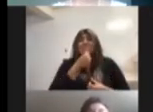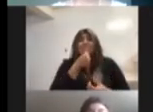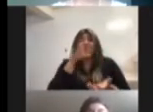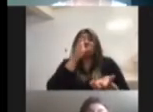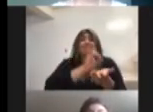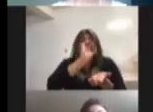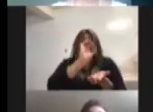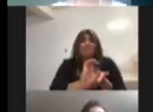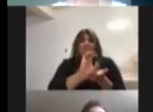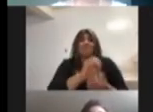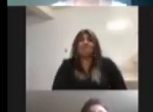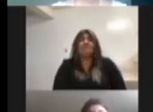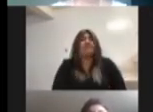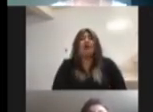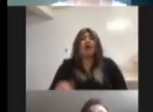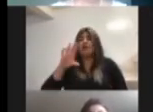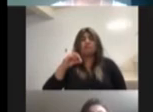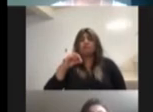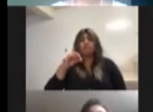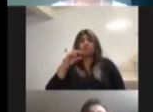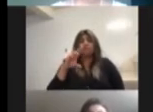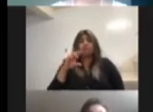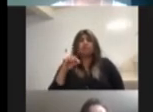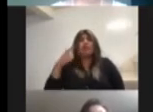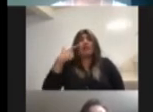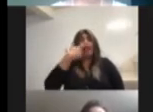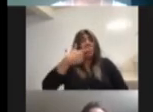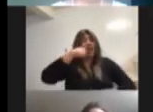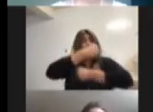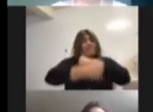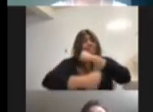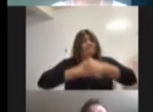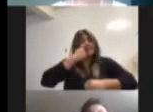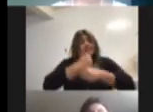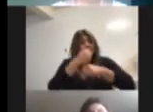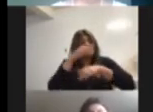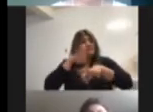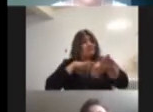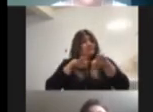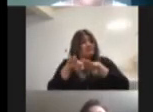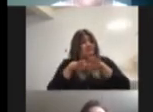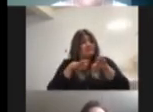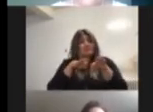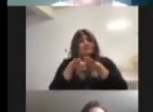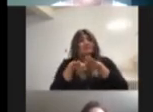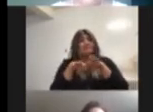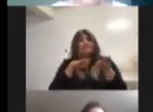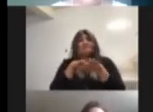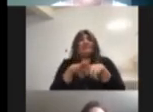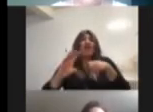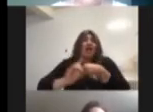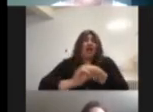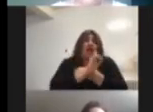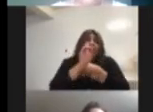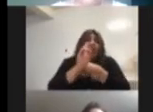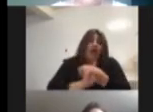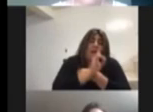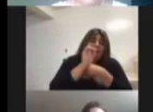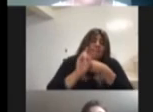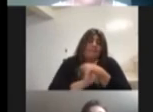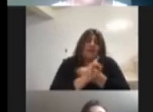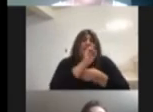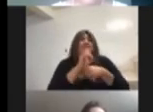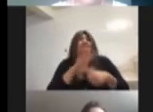no hemos encontrado en 7 años de práctica un obstáculo por parte del sistema educativo.